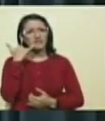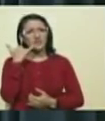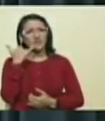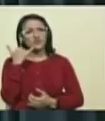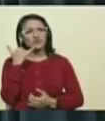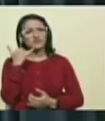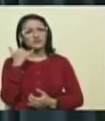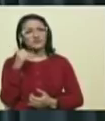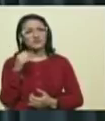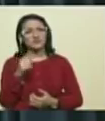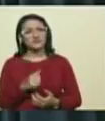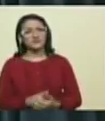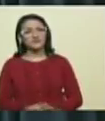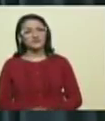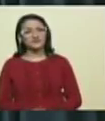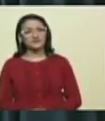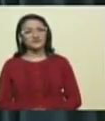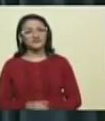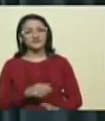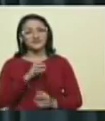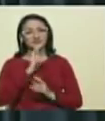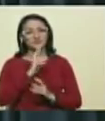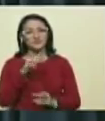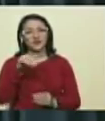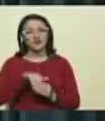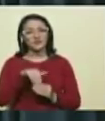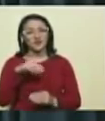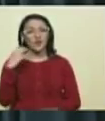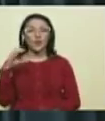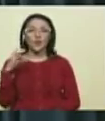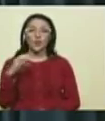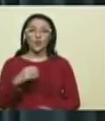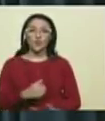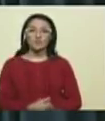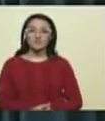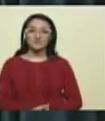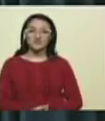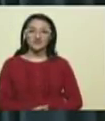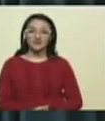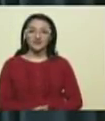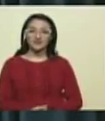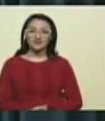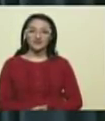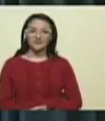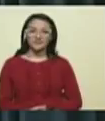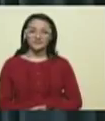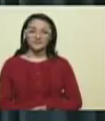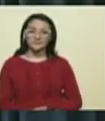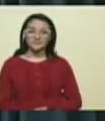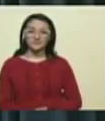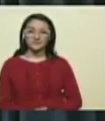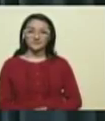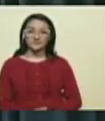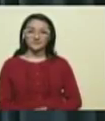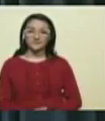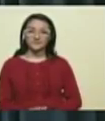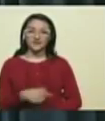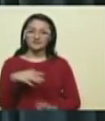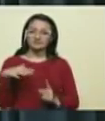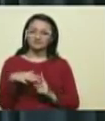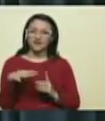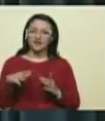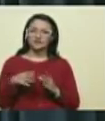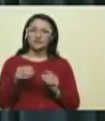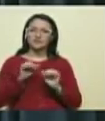por SMS los resultados electorales en Colombia. Y se atreven a hacer algún tipo de mención sobre el